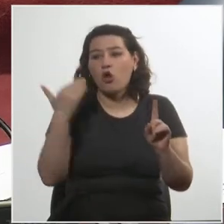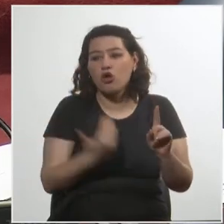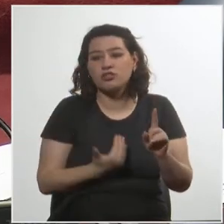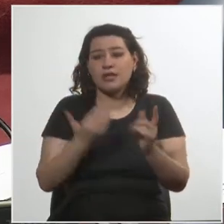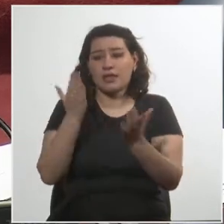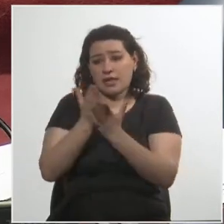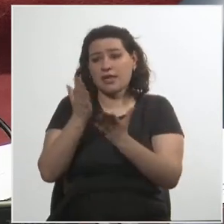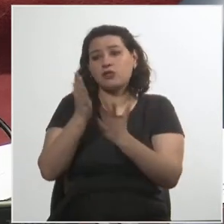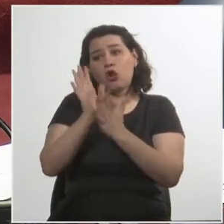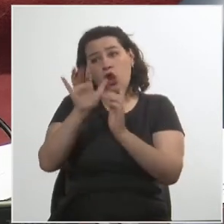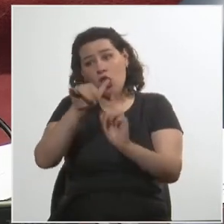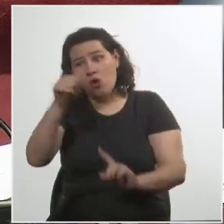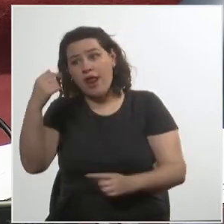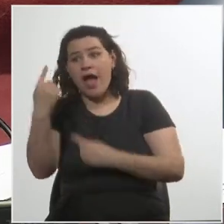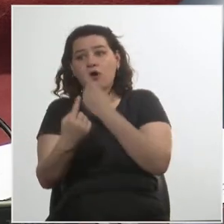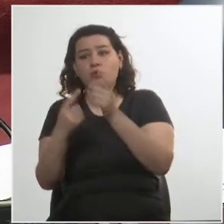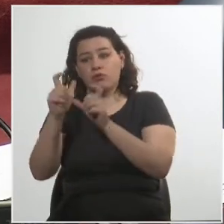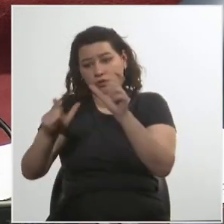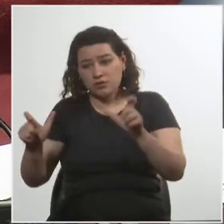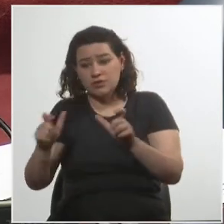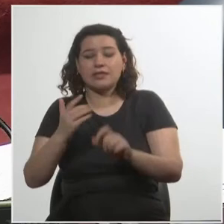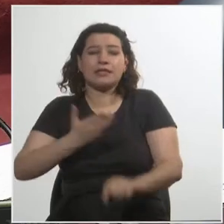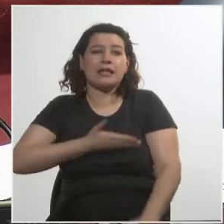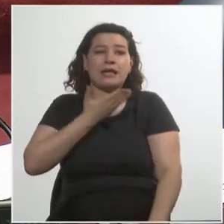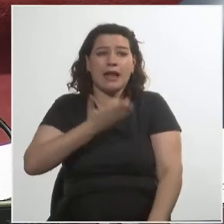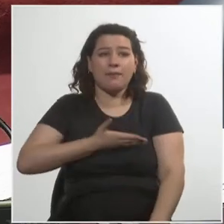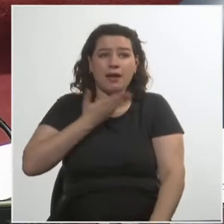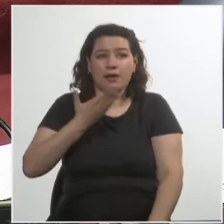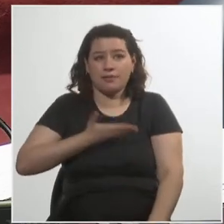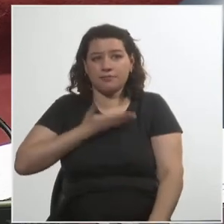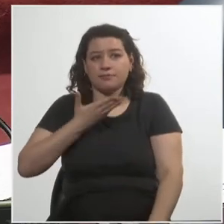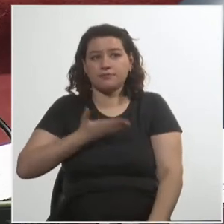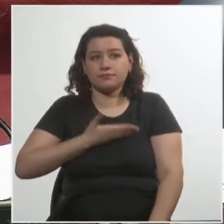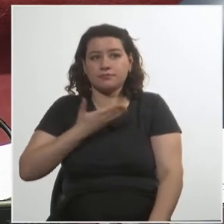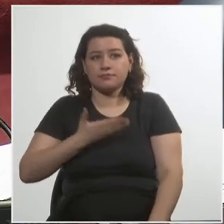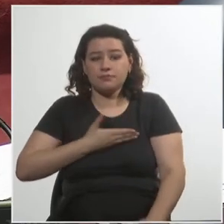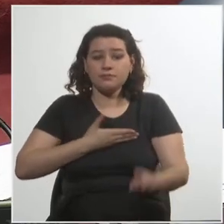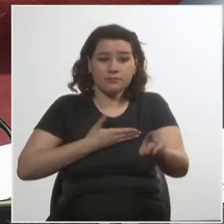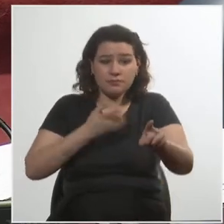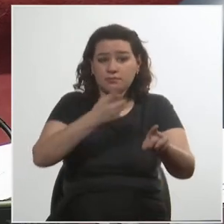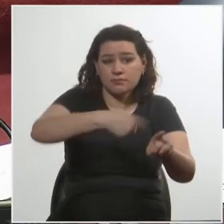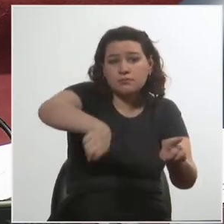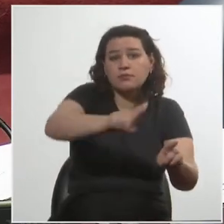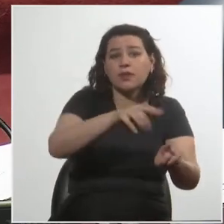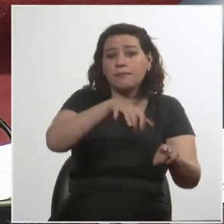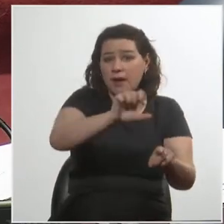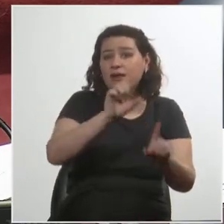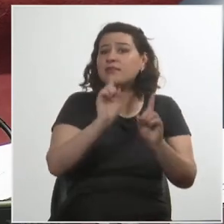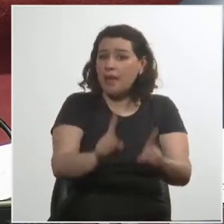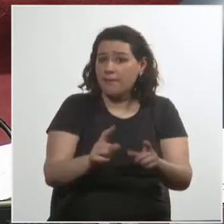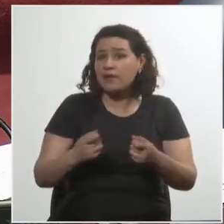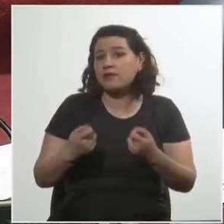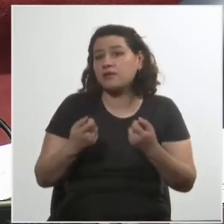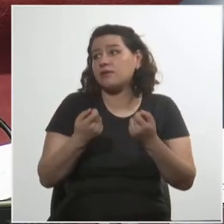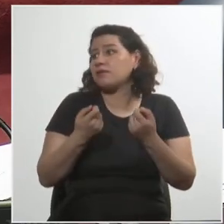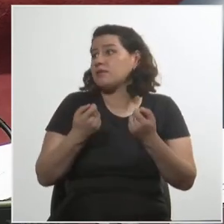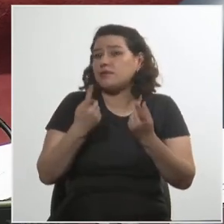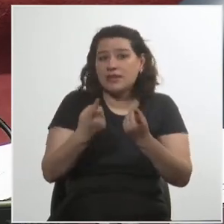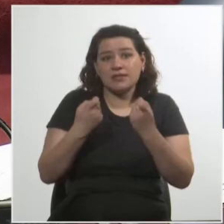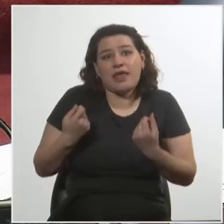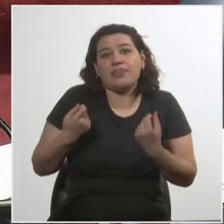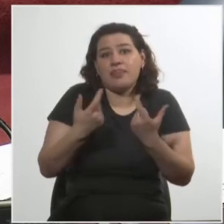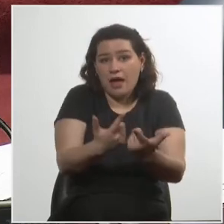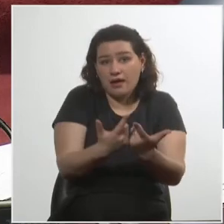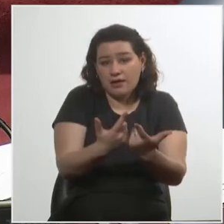adquiridos por unos ciudadanos que se nos reclama por muchos ciudadanos que no merecen tener esa reparación